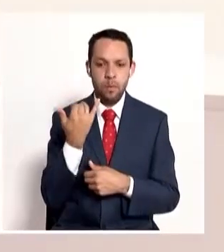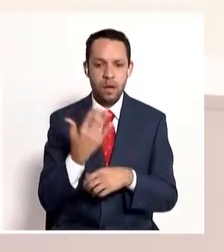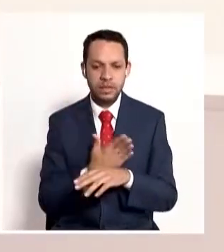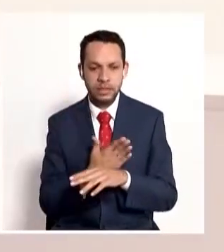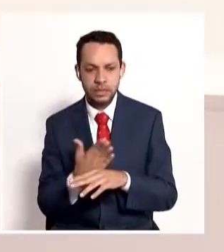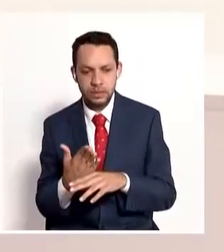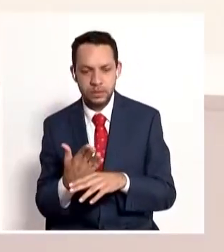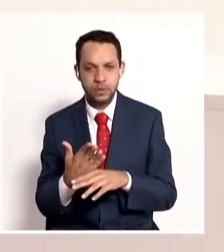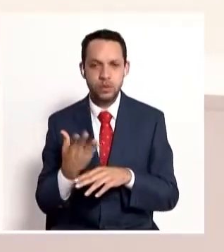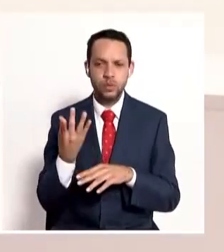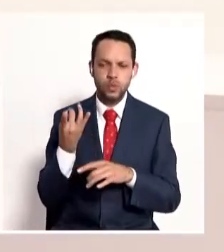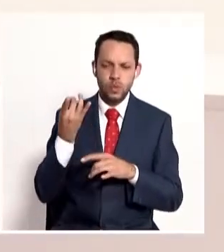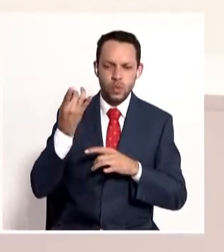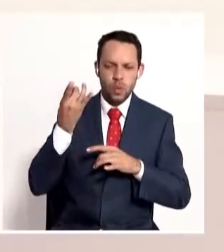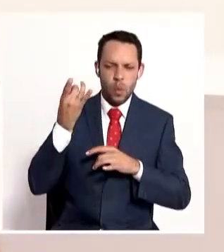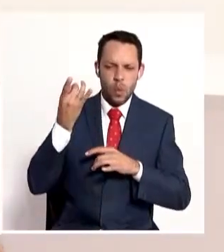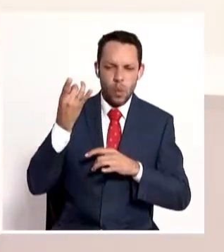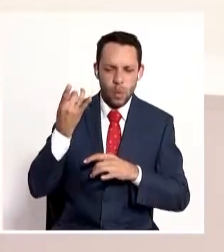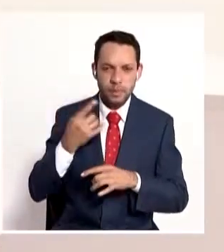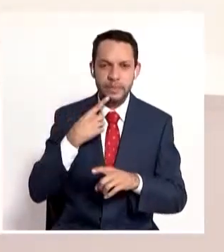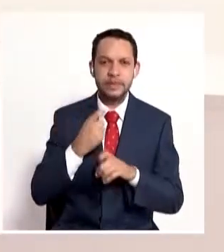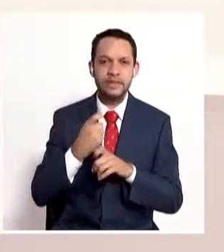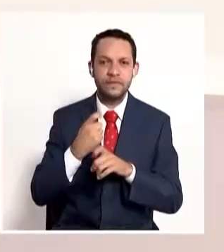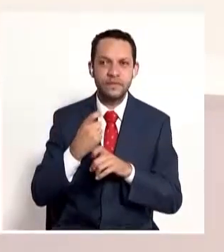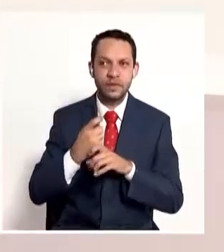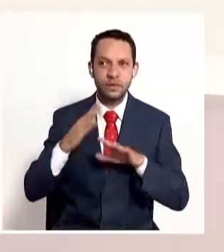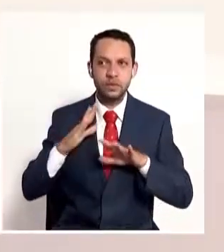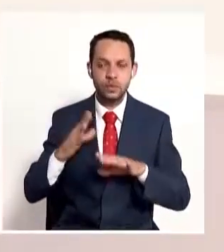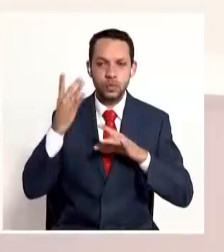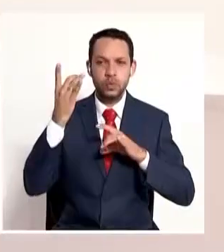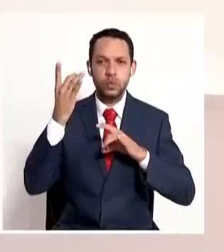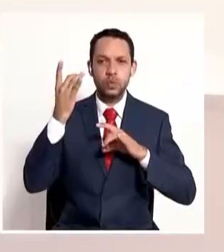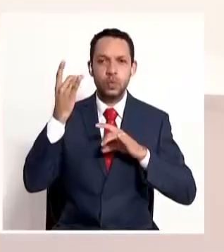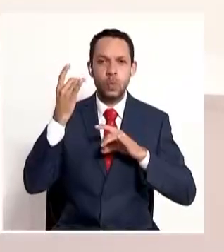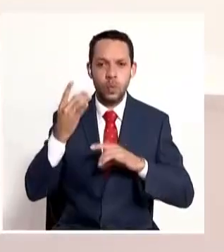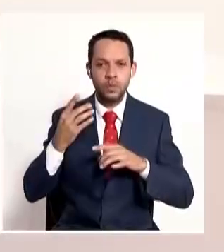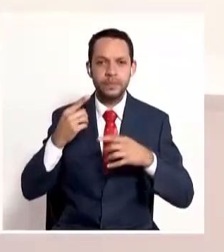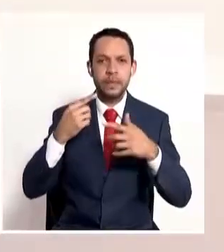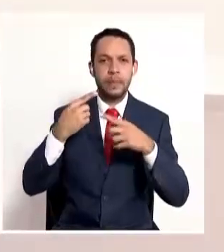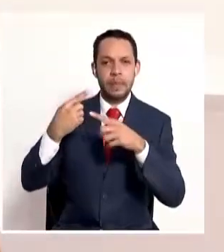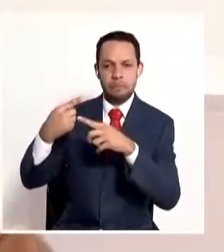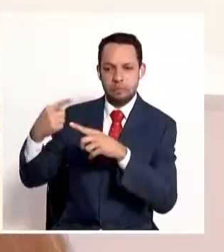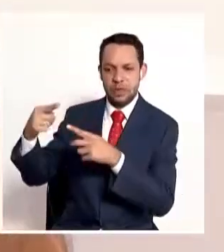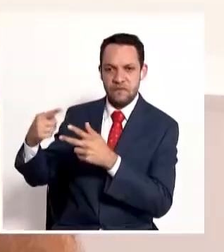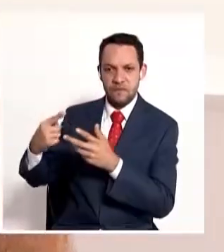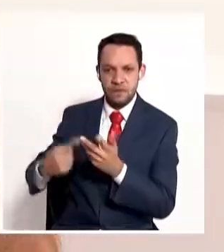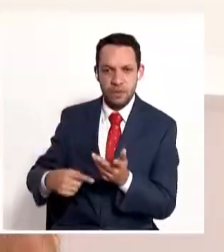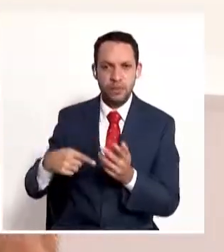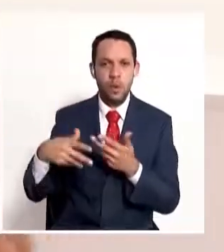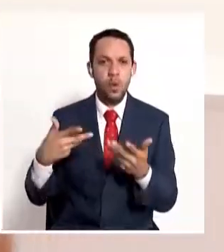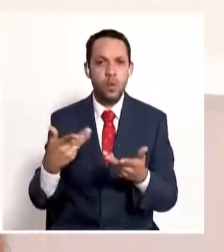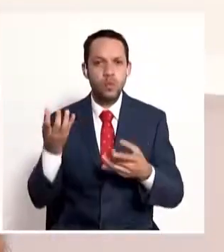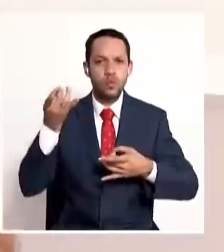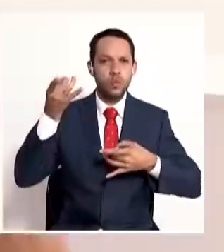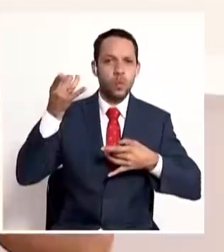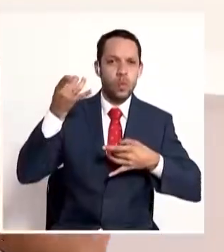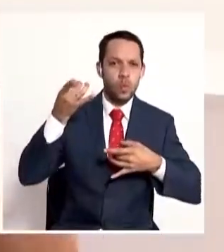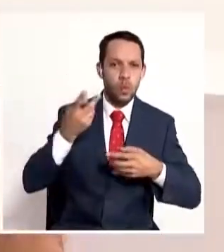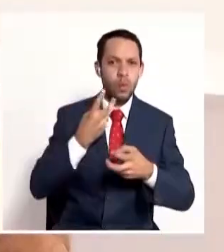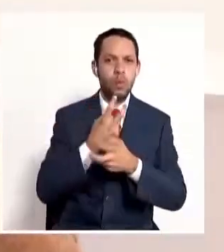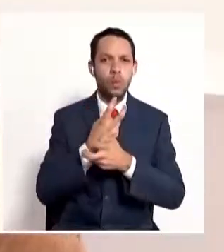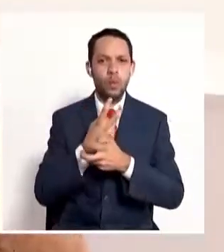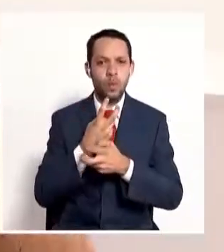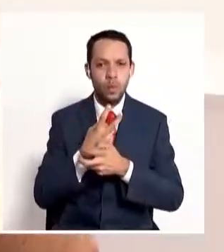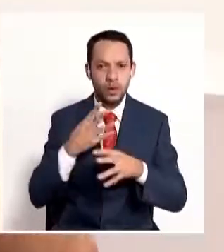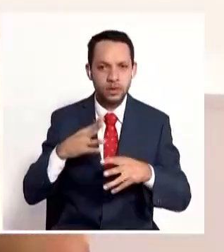del dolor y el dolor puede tener muchos apellidos cierto la gente dice no es que me duelen los huesos me duele el